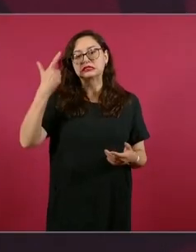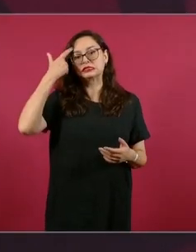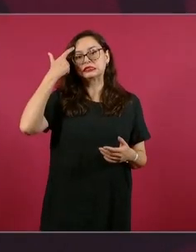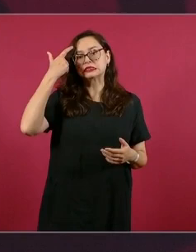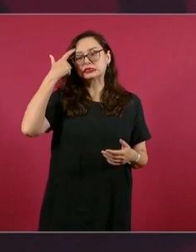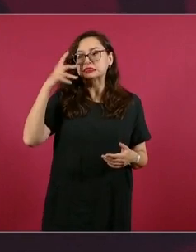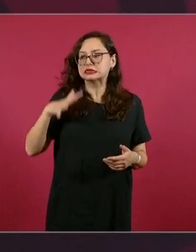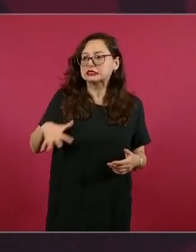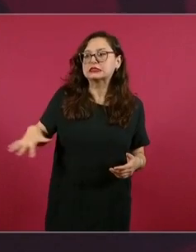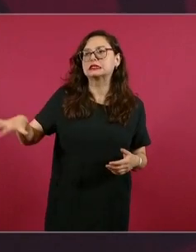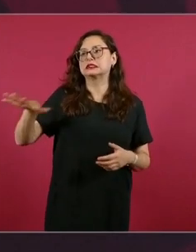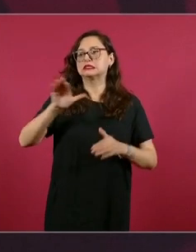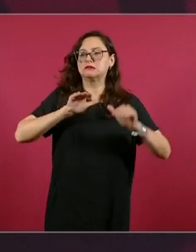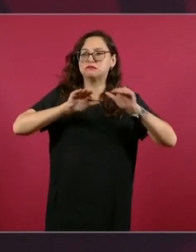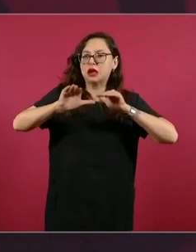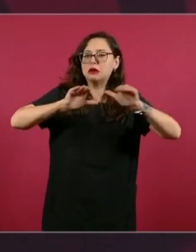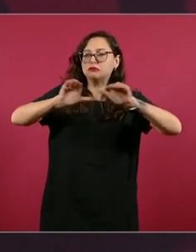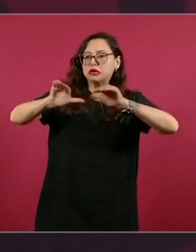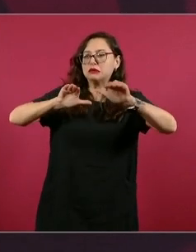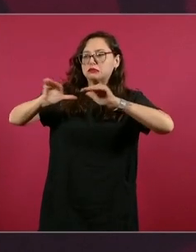las conciencias,